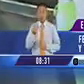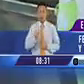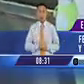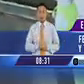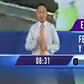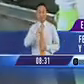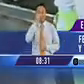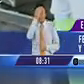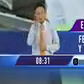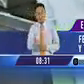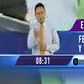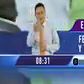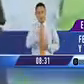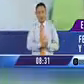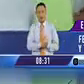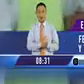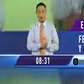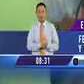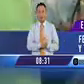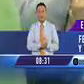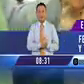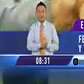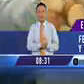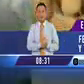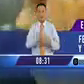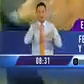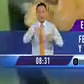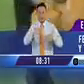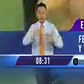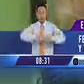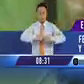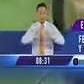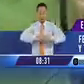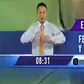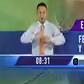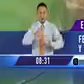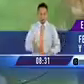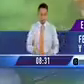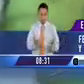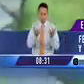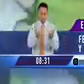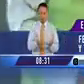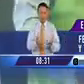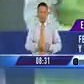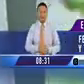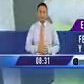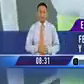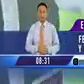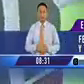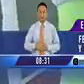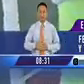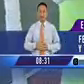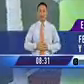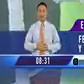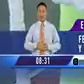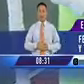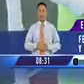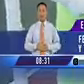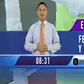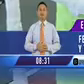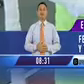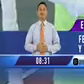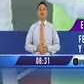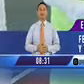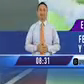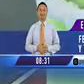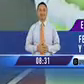Buenos días, vecinito. Aquí, Topito, le tengo la gallina con esta deliciosa huevera. Que no era para mozar, es para mí. Es para